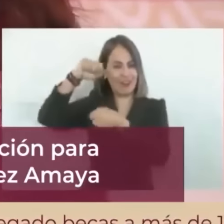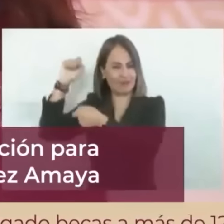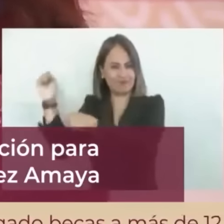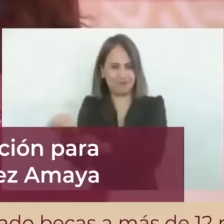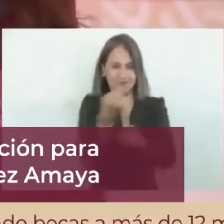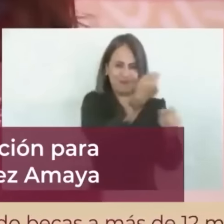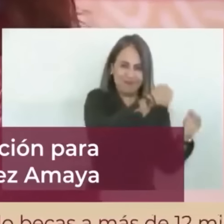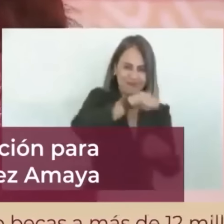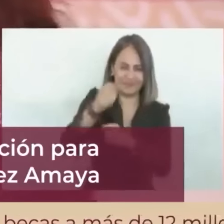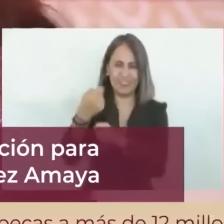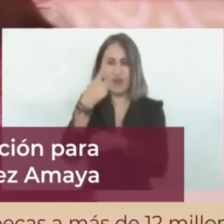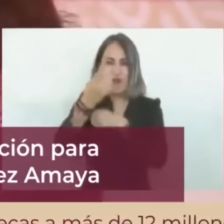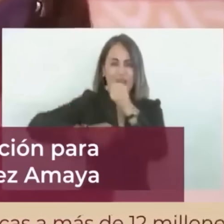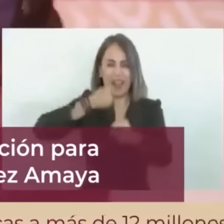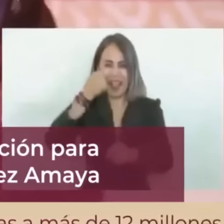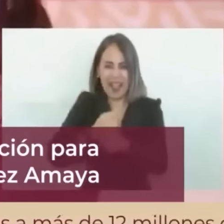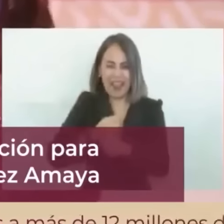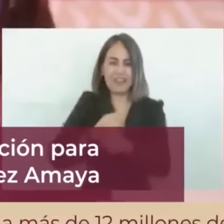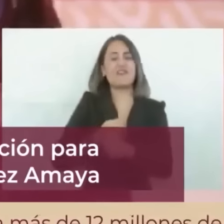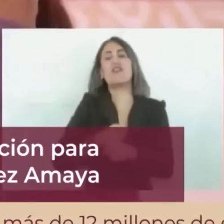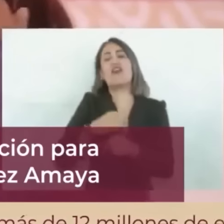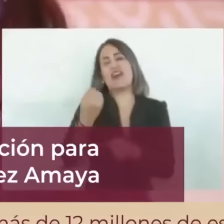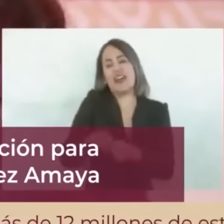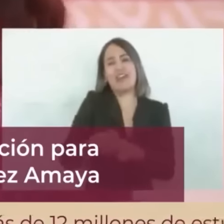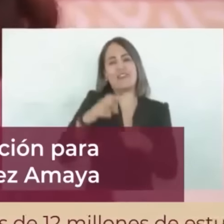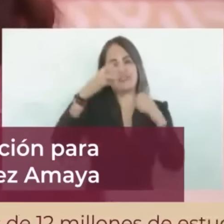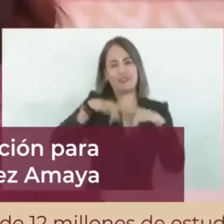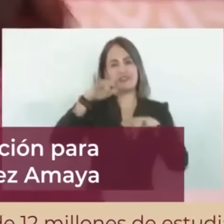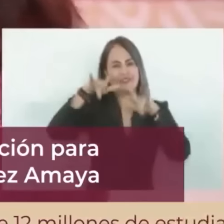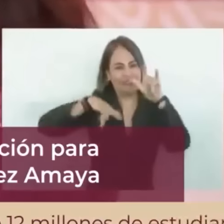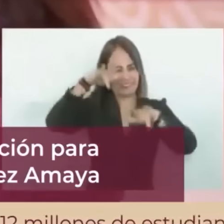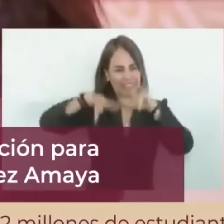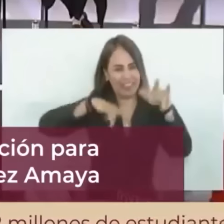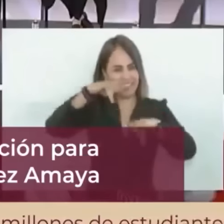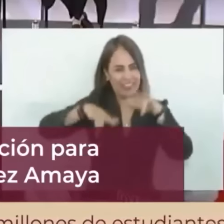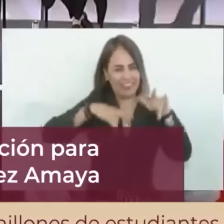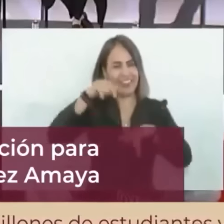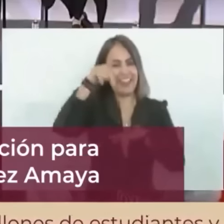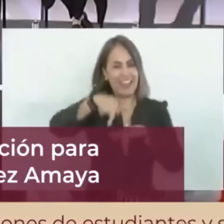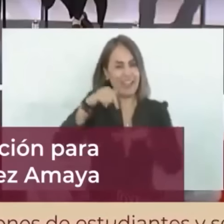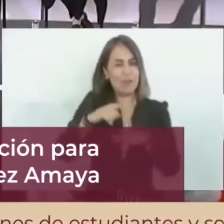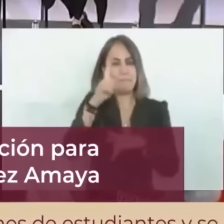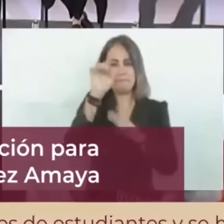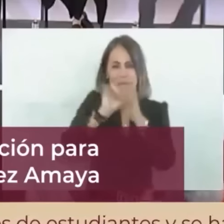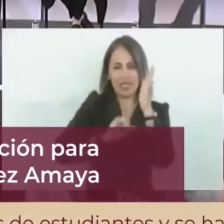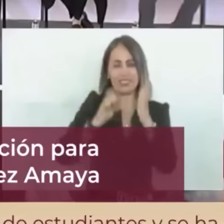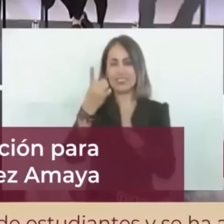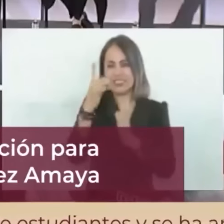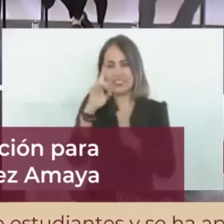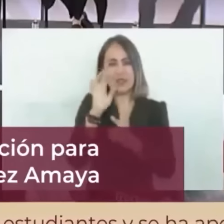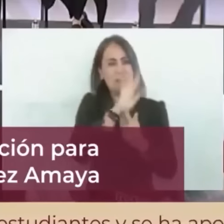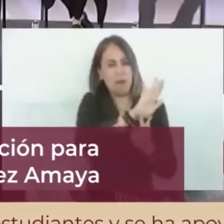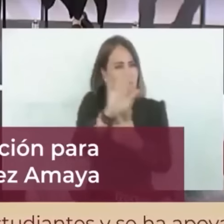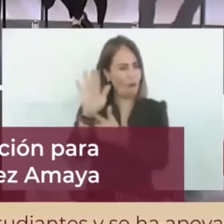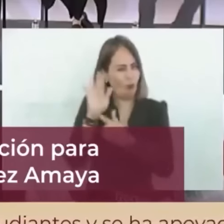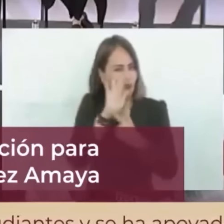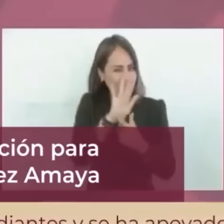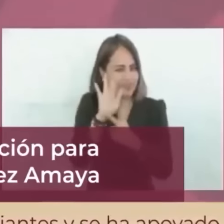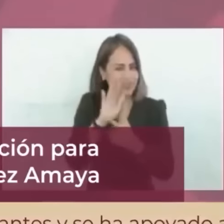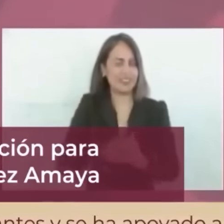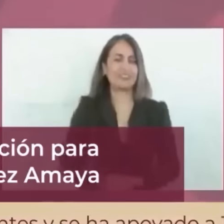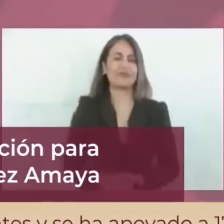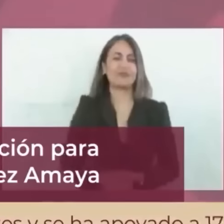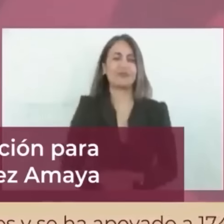sin exclusiones. Durante la presentación de avances de los programas para el bienestar en Acolman, Estado de México, encabezada por el